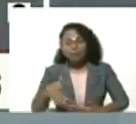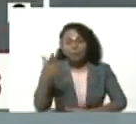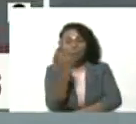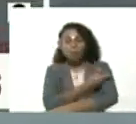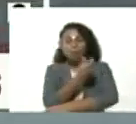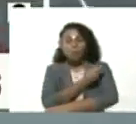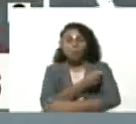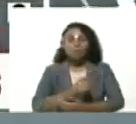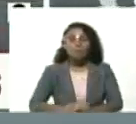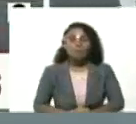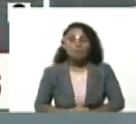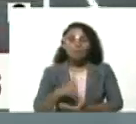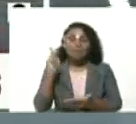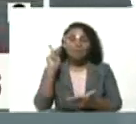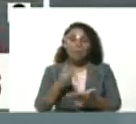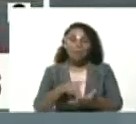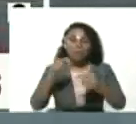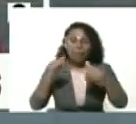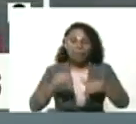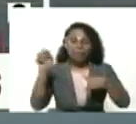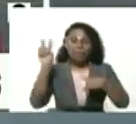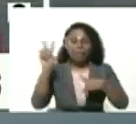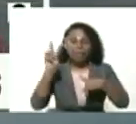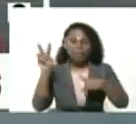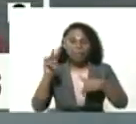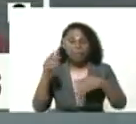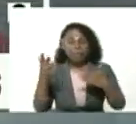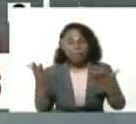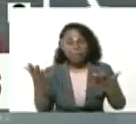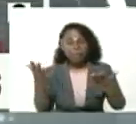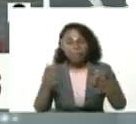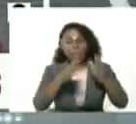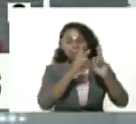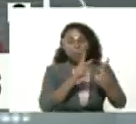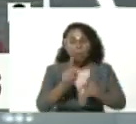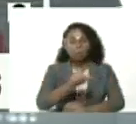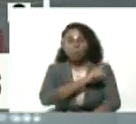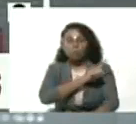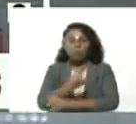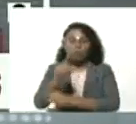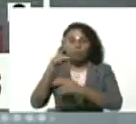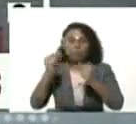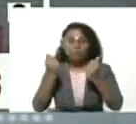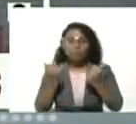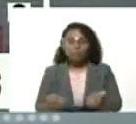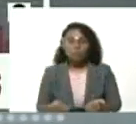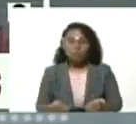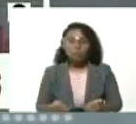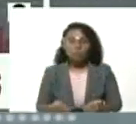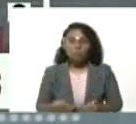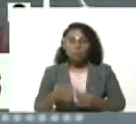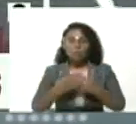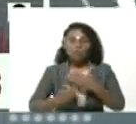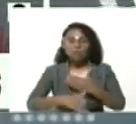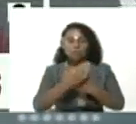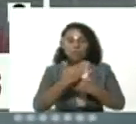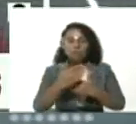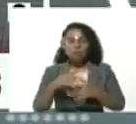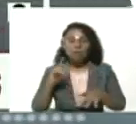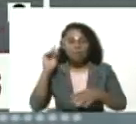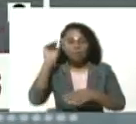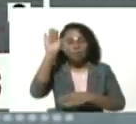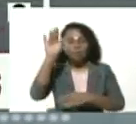vacunas están llegando a Venezuela y he ordenado que se pongan de inmediato para avanzar hacia la meta